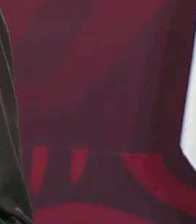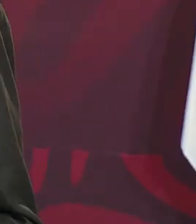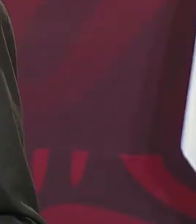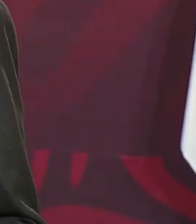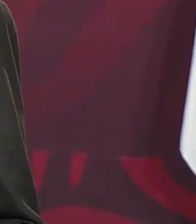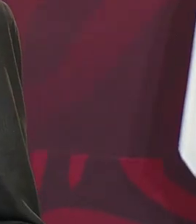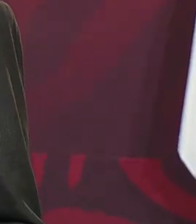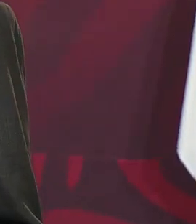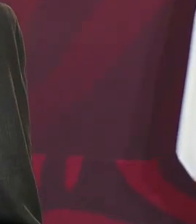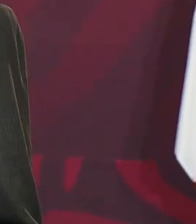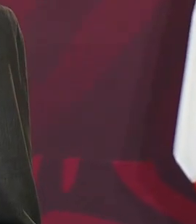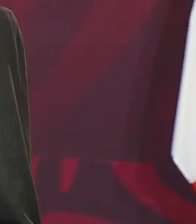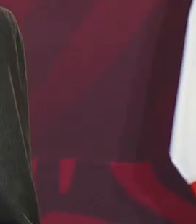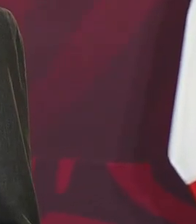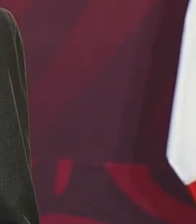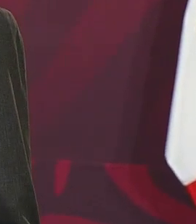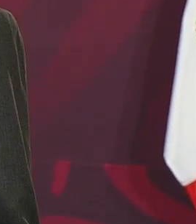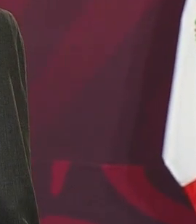Acapulco.